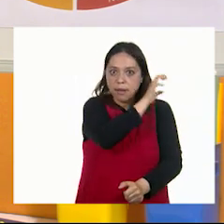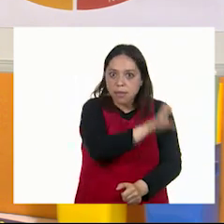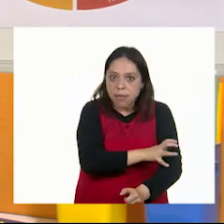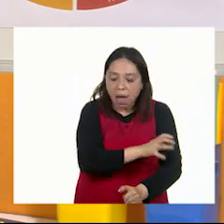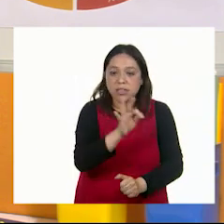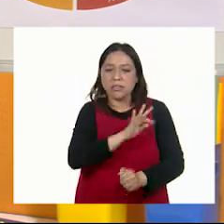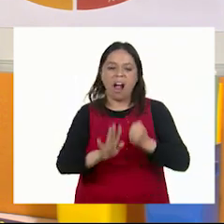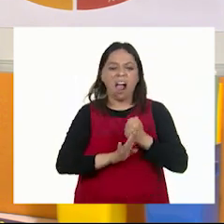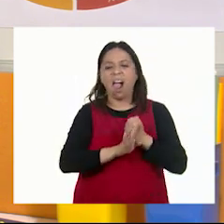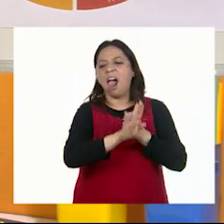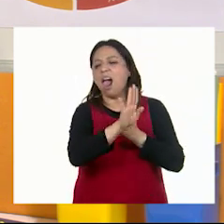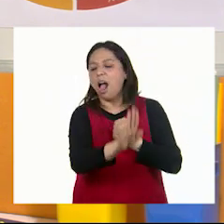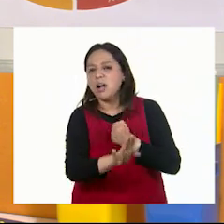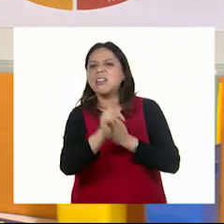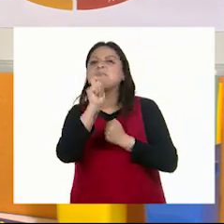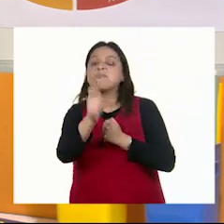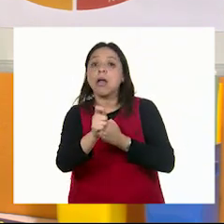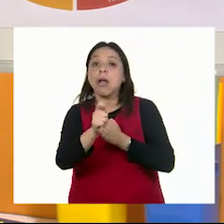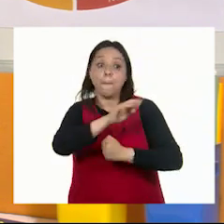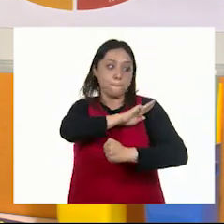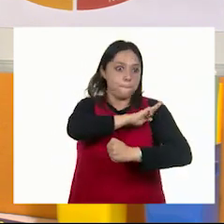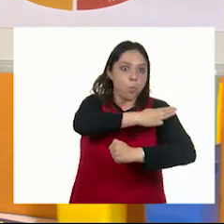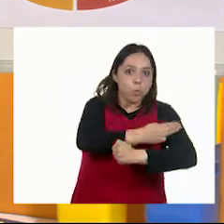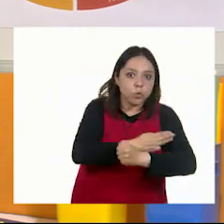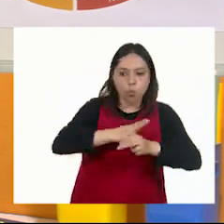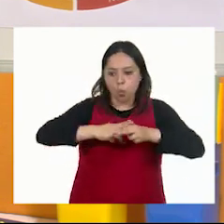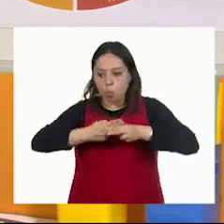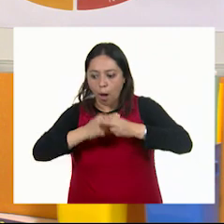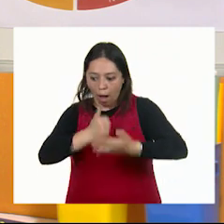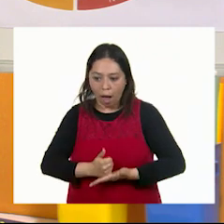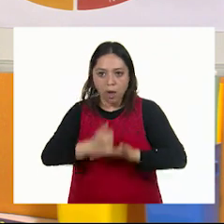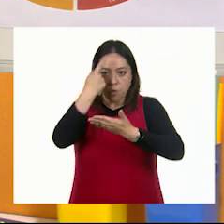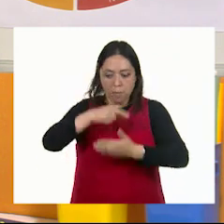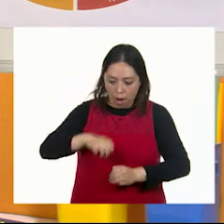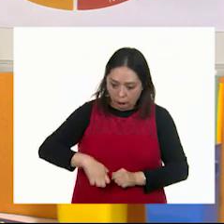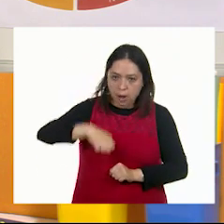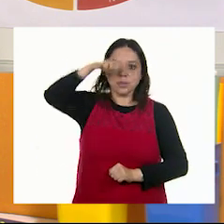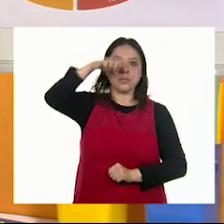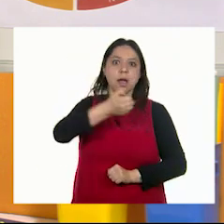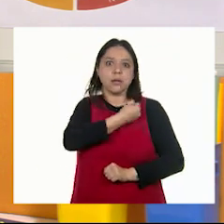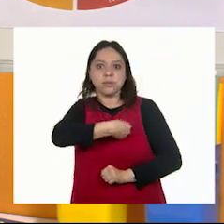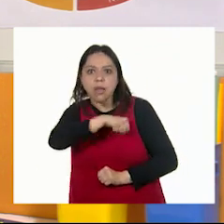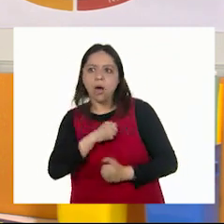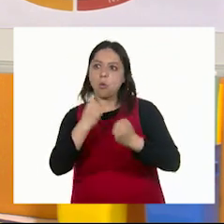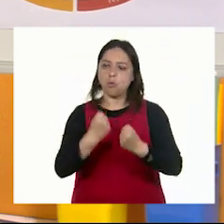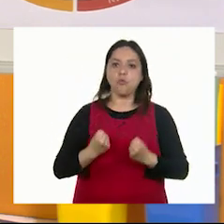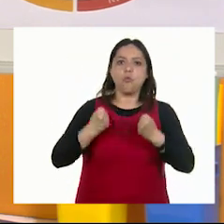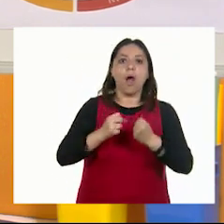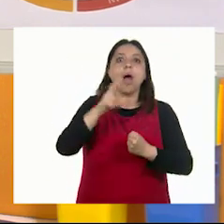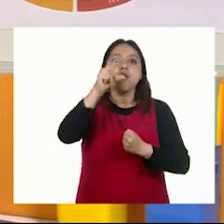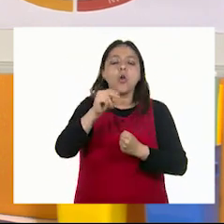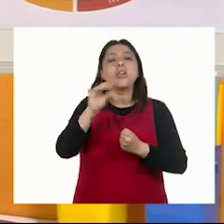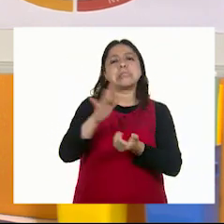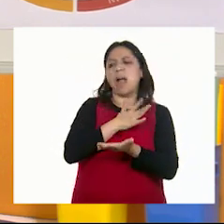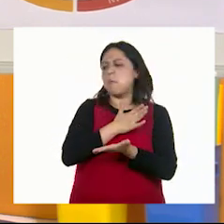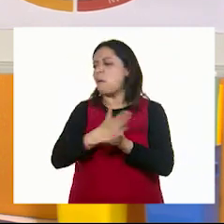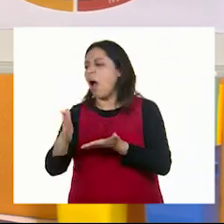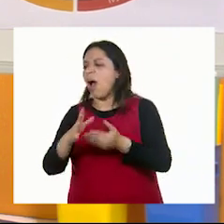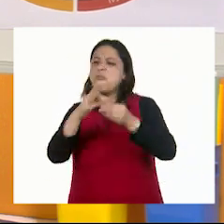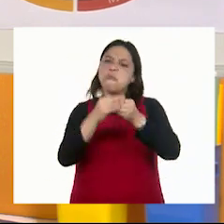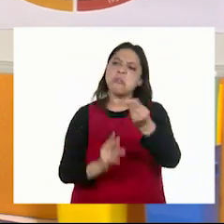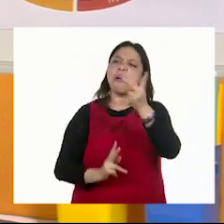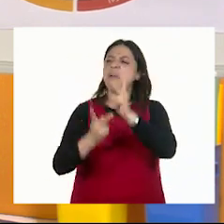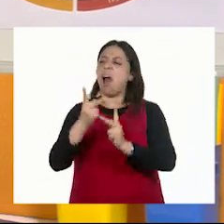las proteínas afuera, pues nuestros músculos y nuestros huesos no nos van a ayudar a crecer sanos y fuertes. Y si dejamos afuera las frutas y las